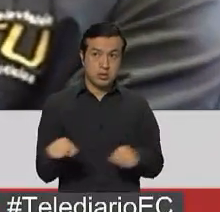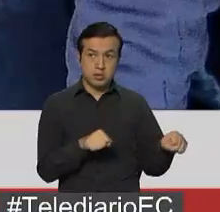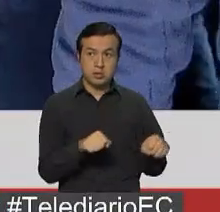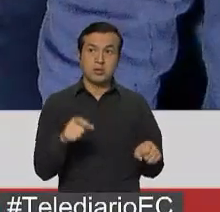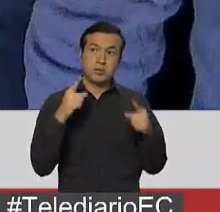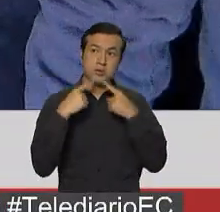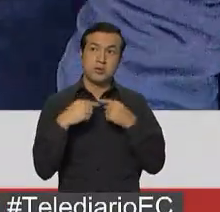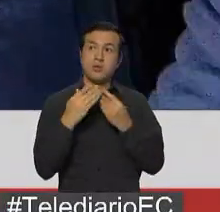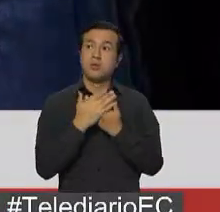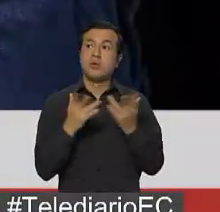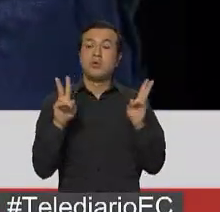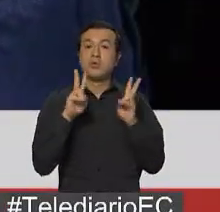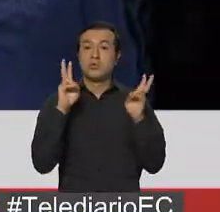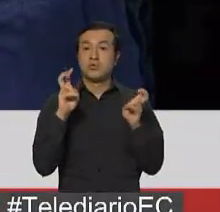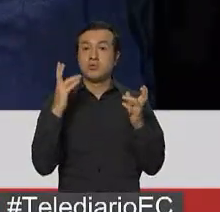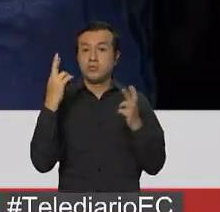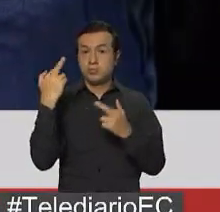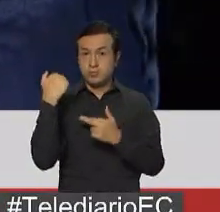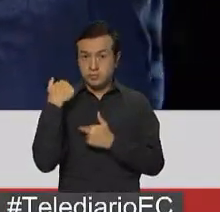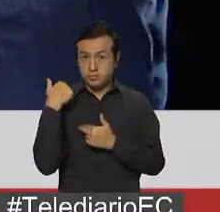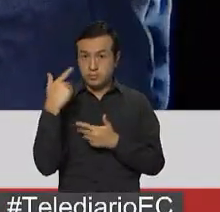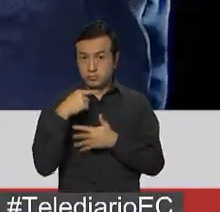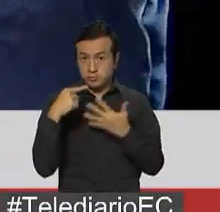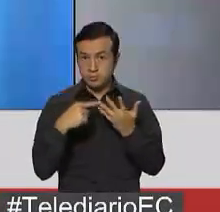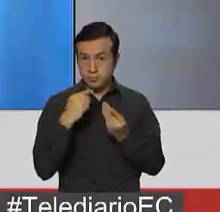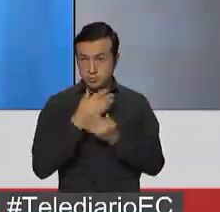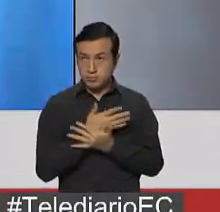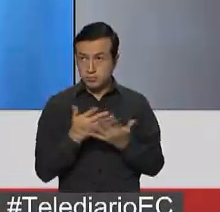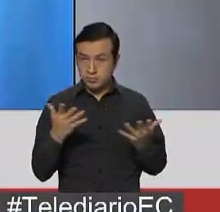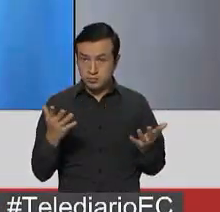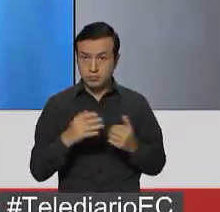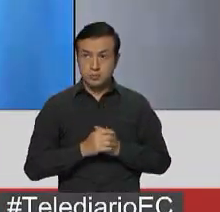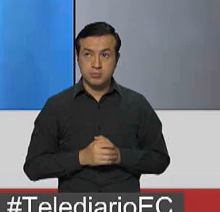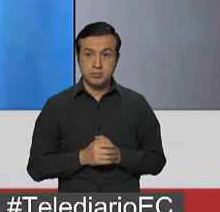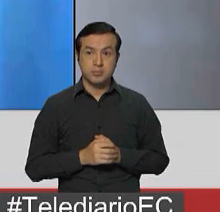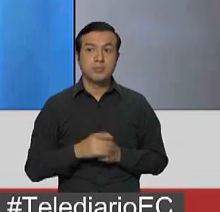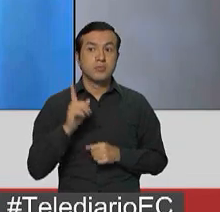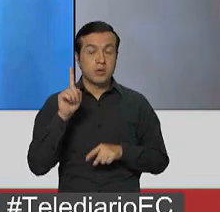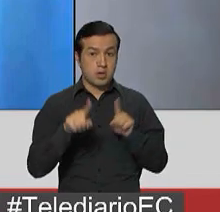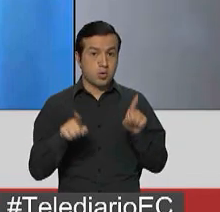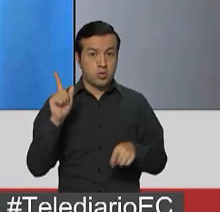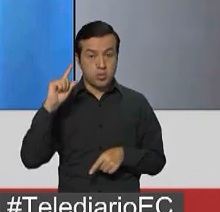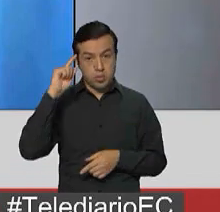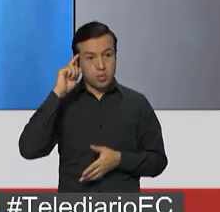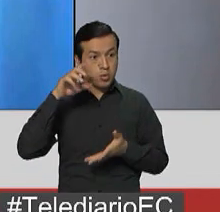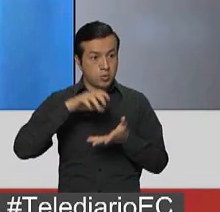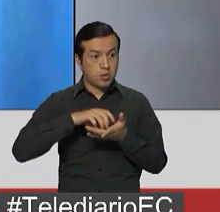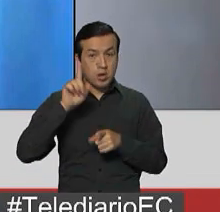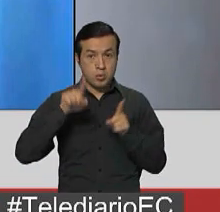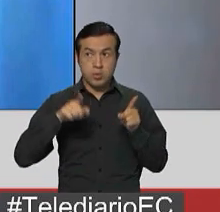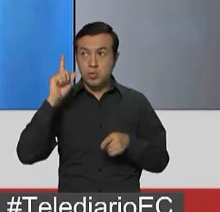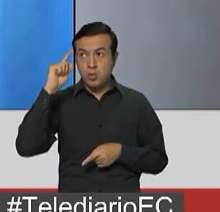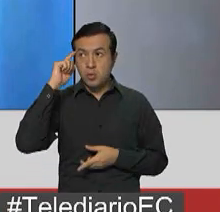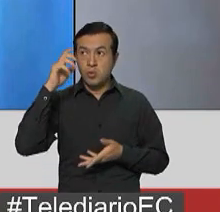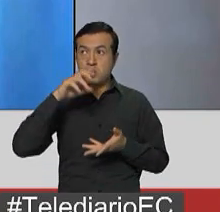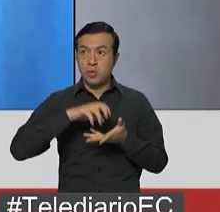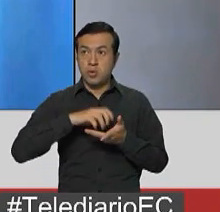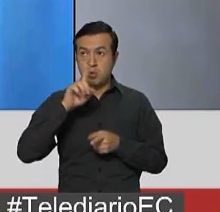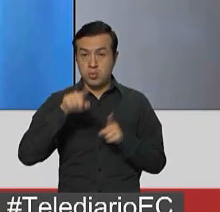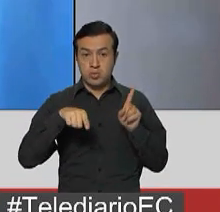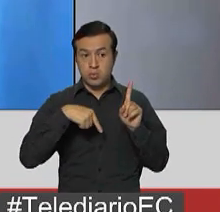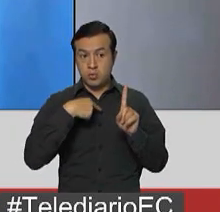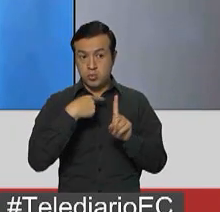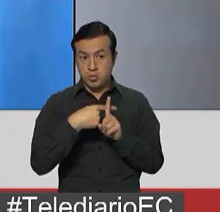declaraciones sobre el papel de la prensa en medio de la pandemia cuando hay gobiernos o que actúan de forma positiva